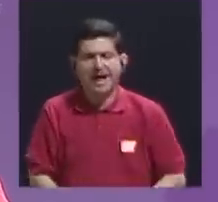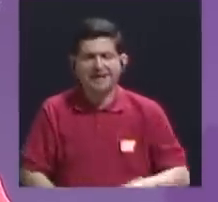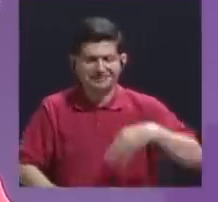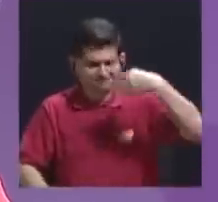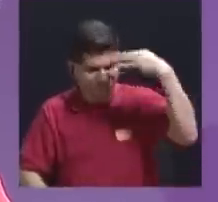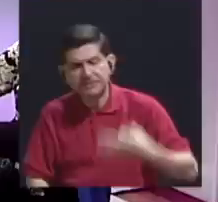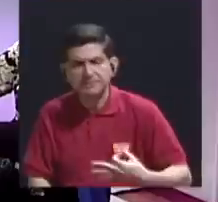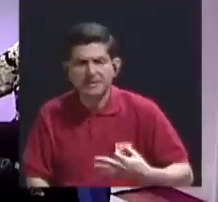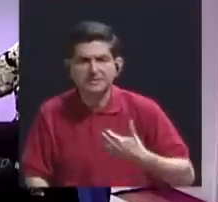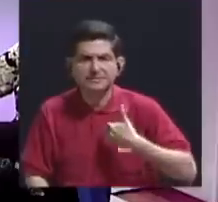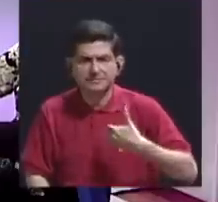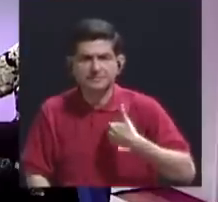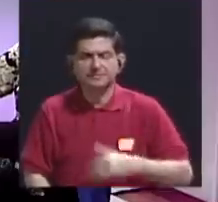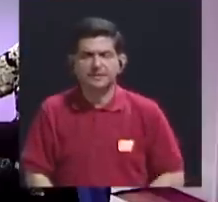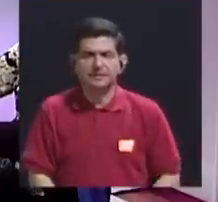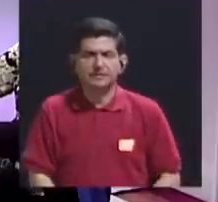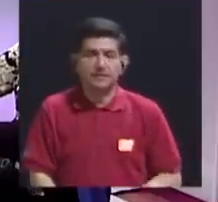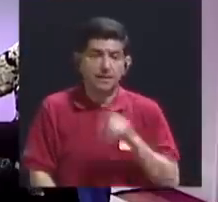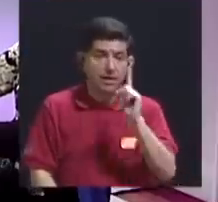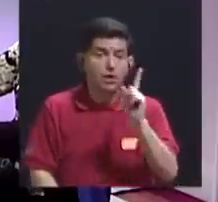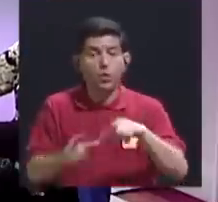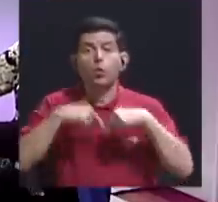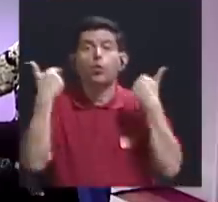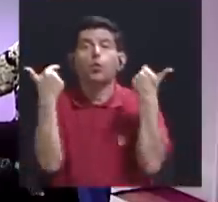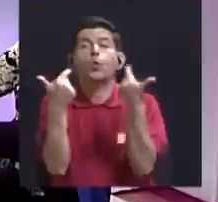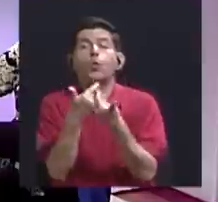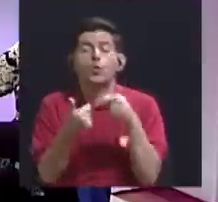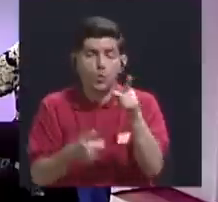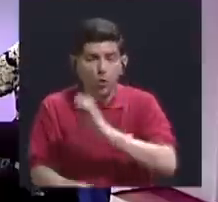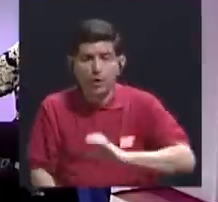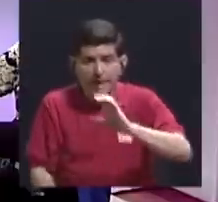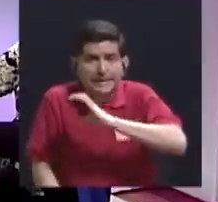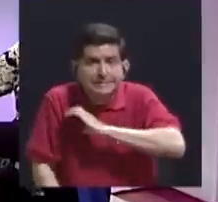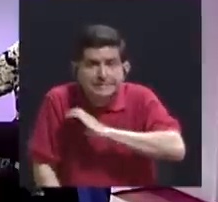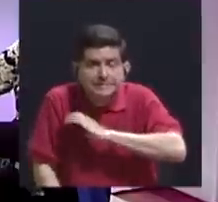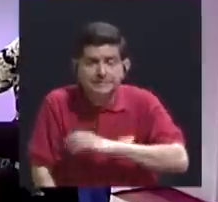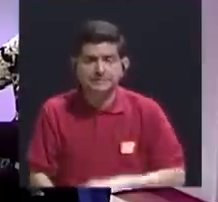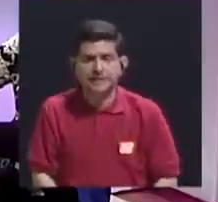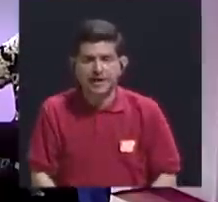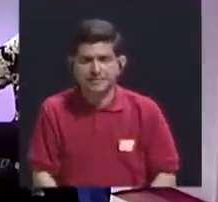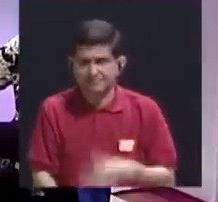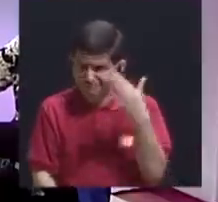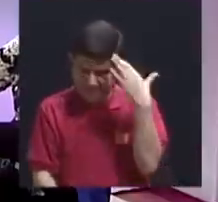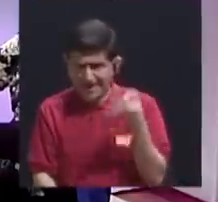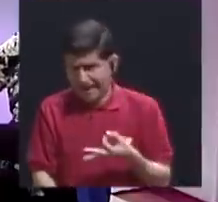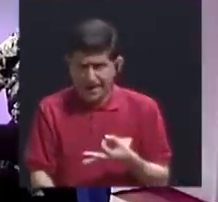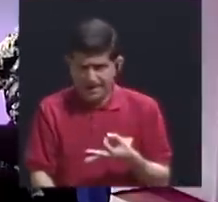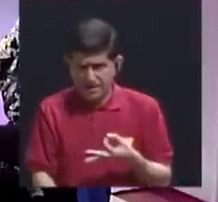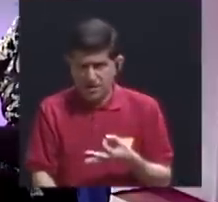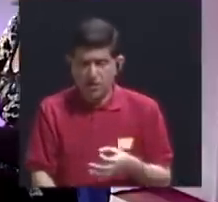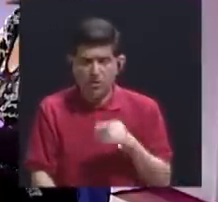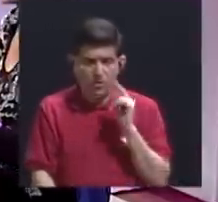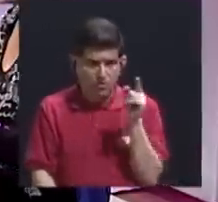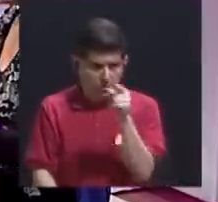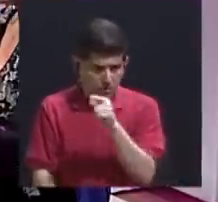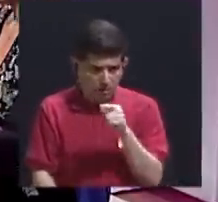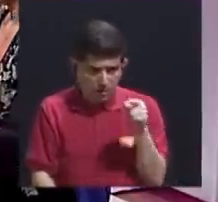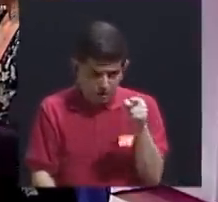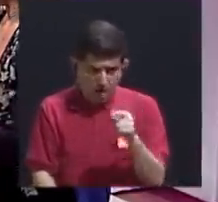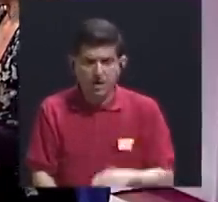consolide un grupo con esas características creo que está ejerciendo